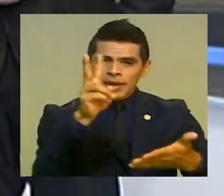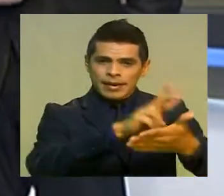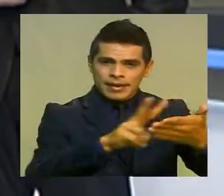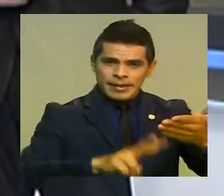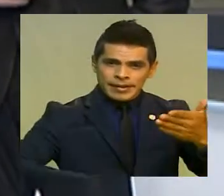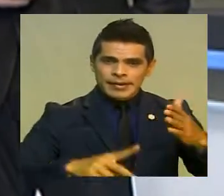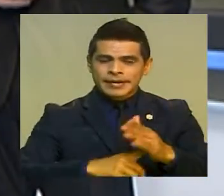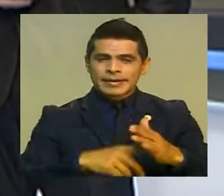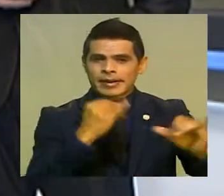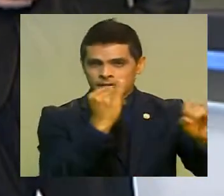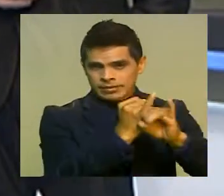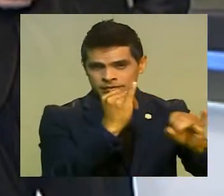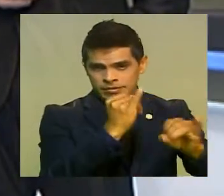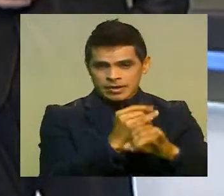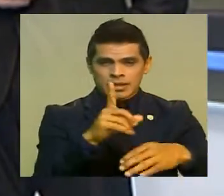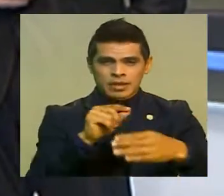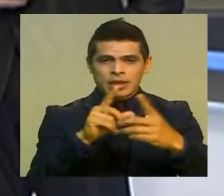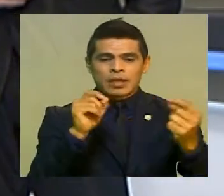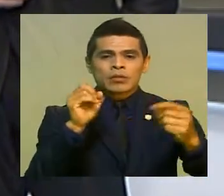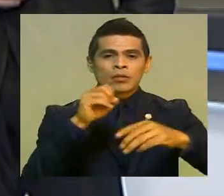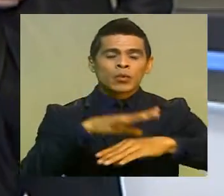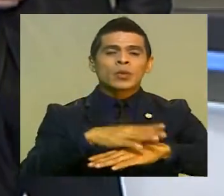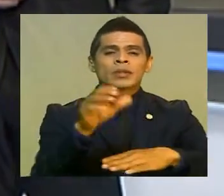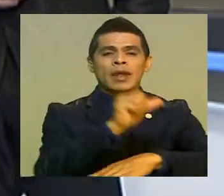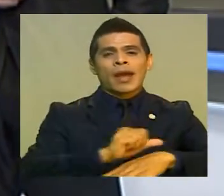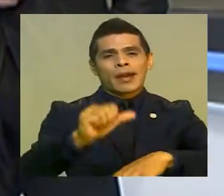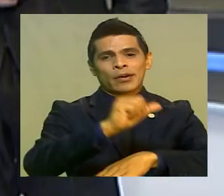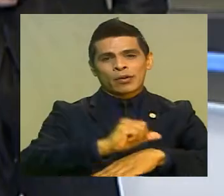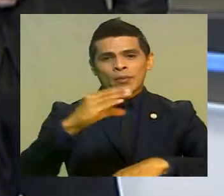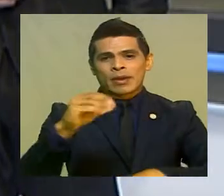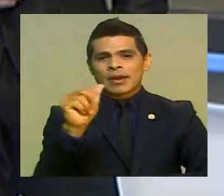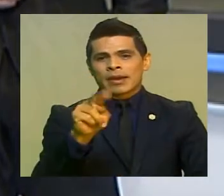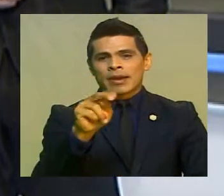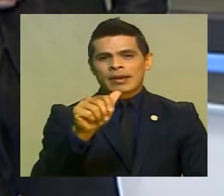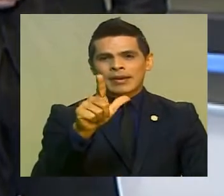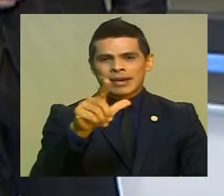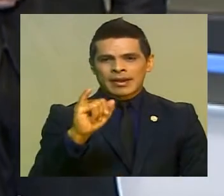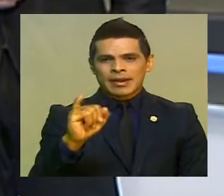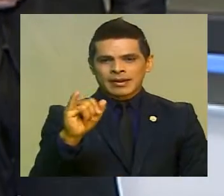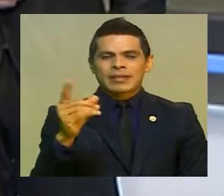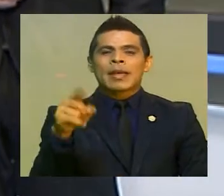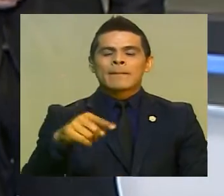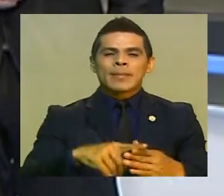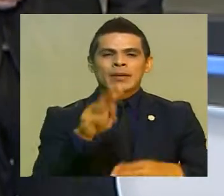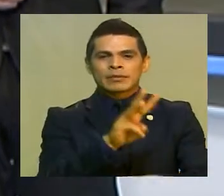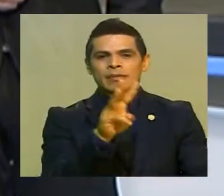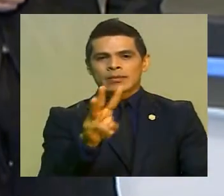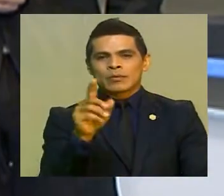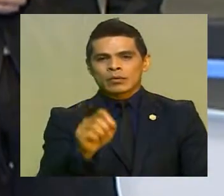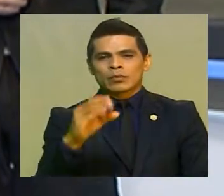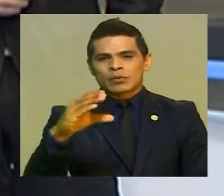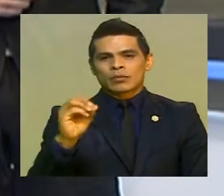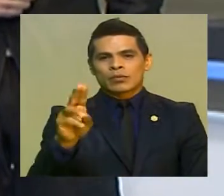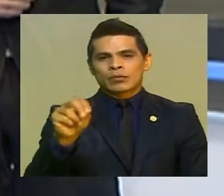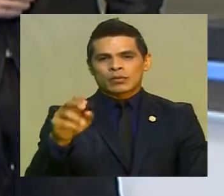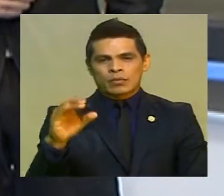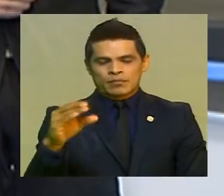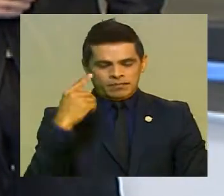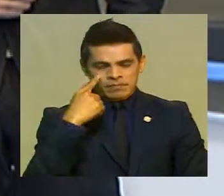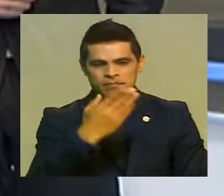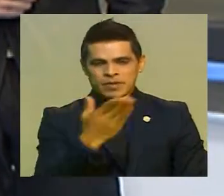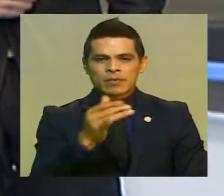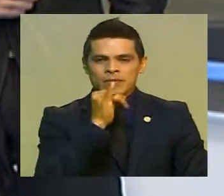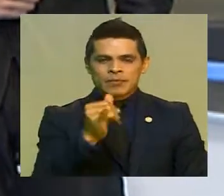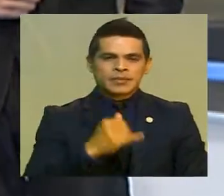a través de nuestras redes tanto en twitter como en instagram noticias canal y en nuestro portal www.canalsur.es com pero vamos a